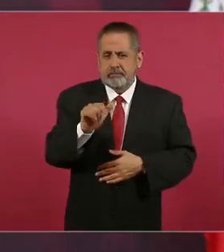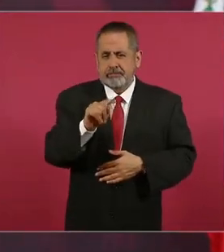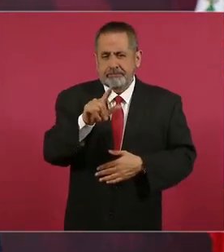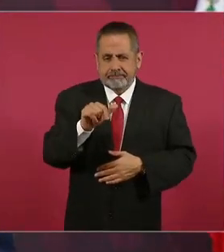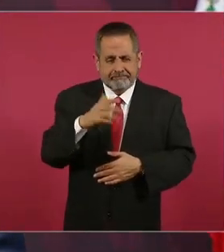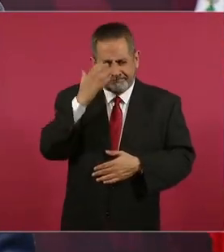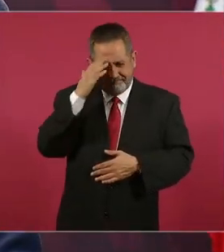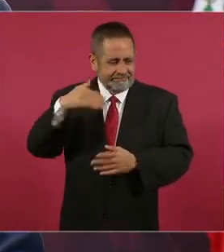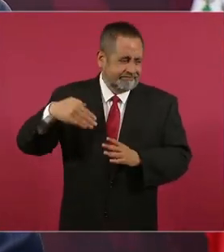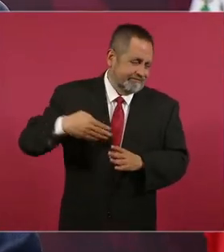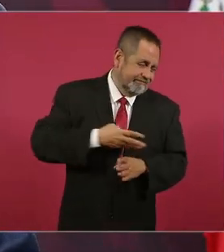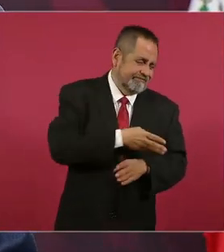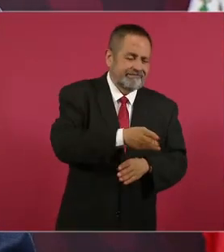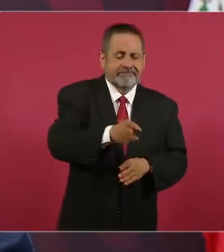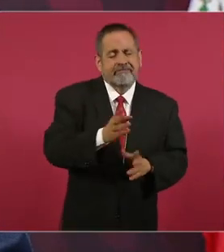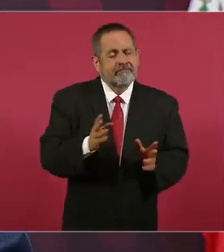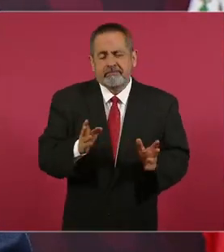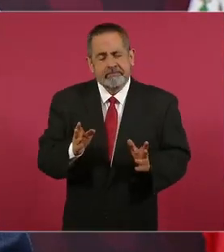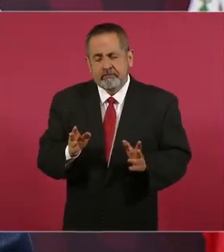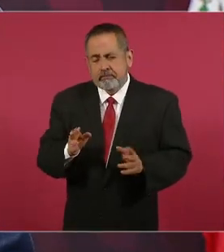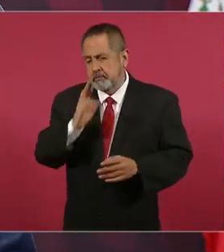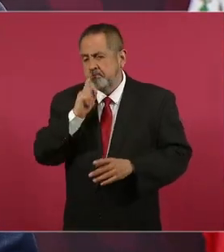o